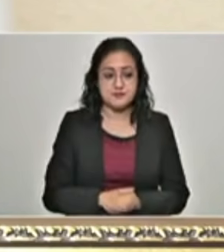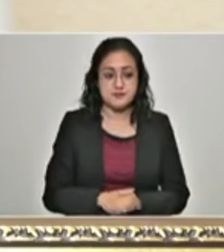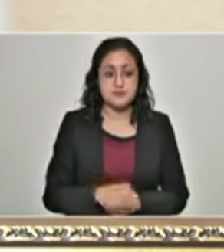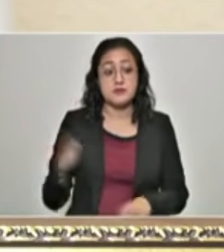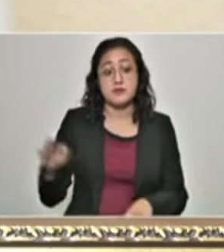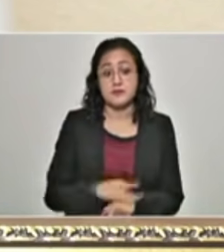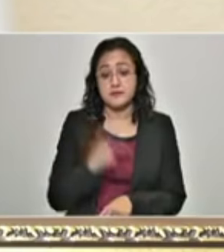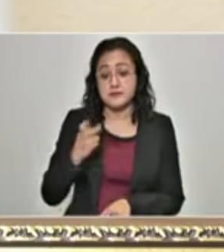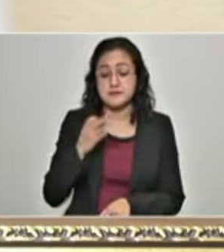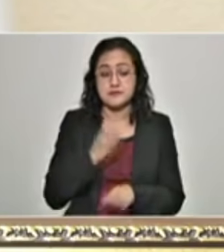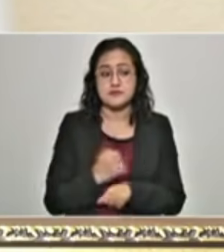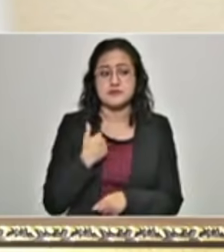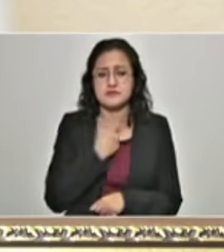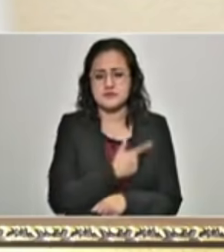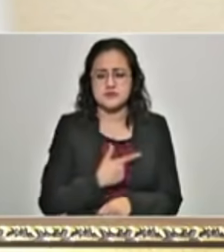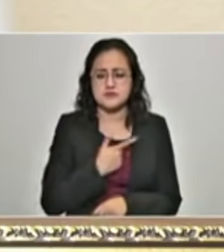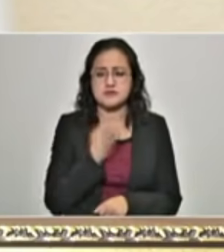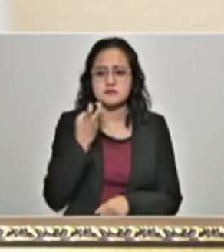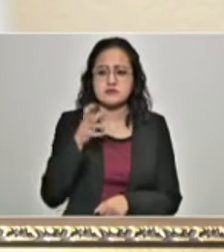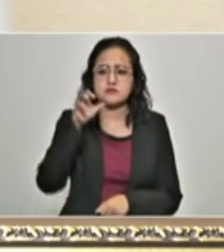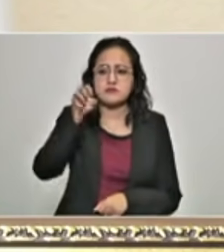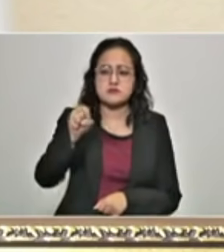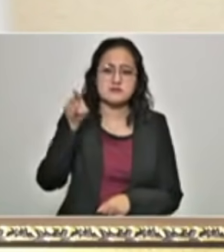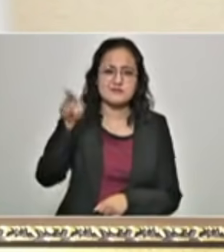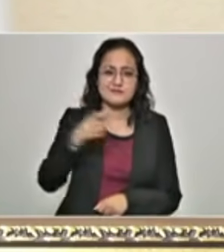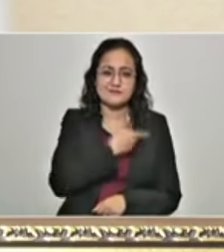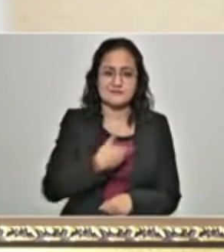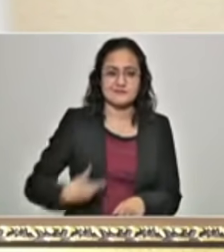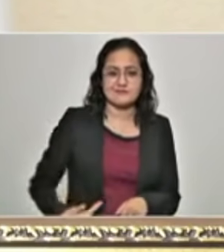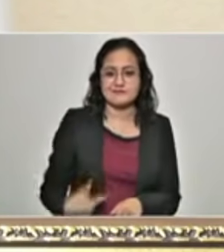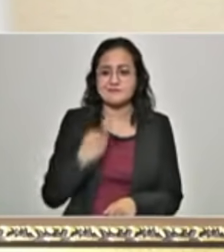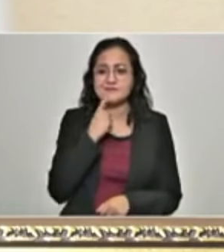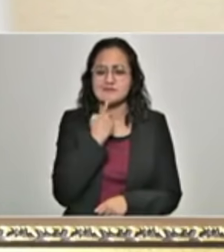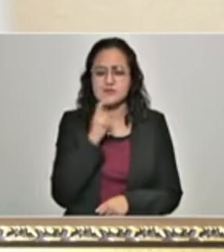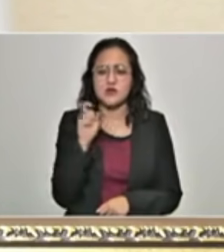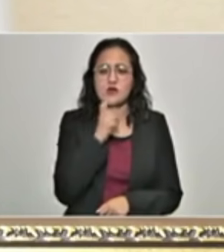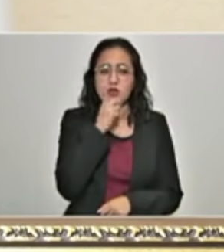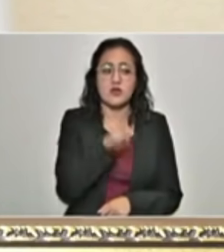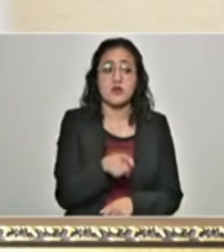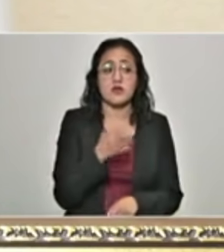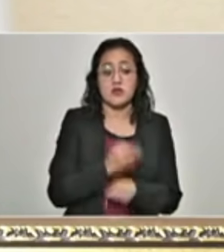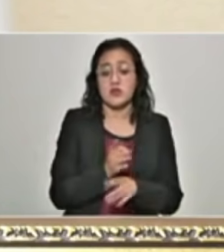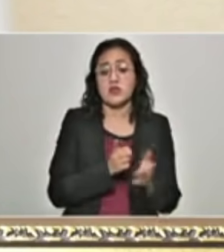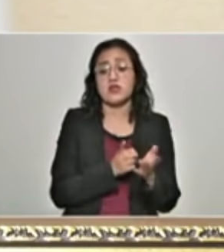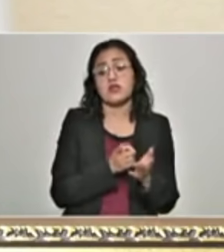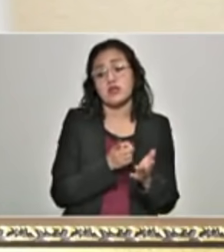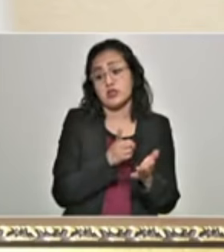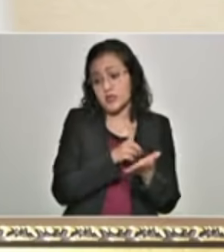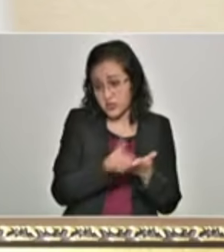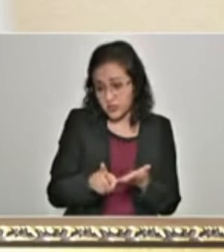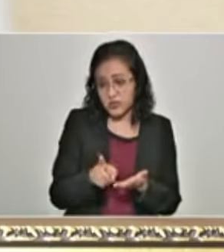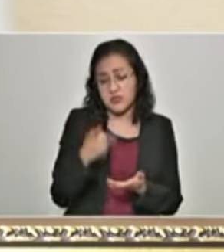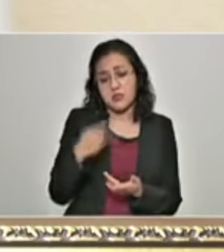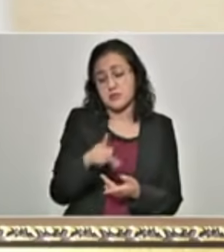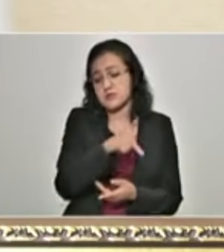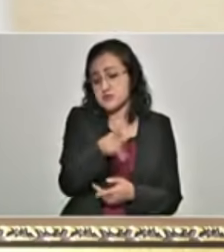por eso me gustó mucho la definición del presidente de la república cuando dijo es un derecho y es voluntario